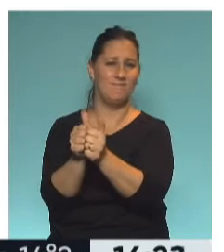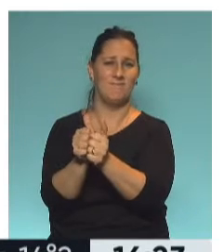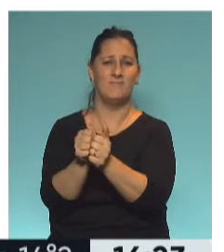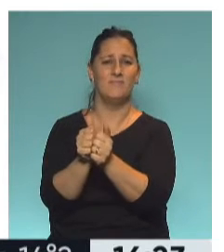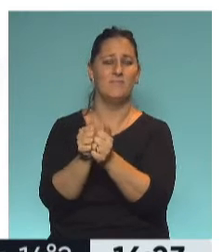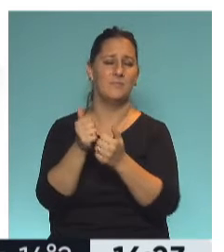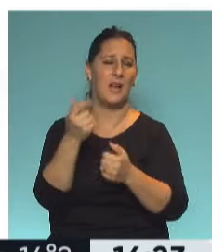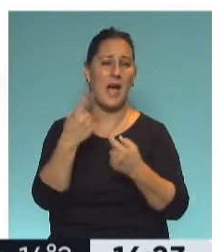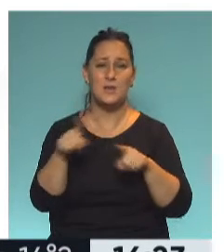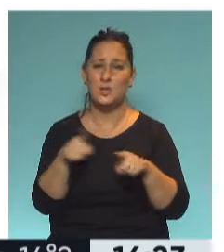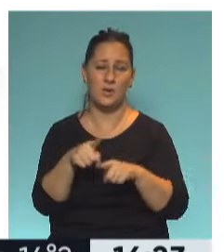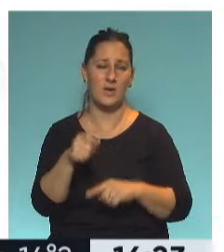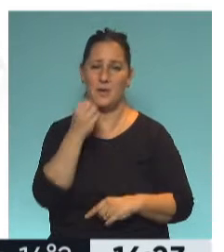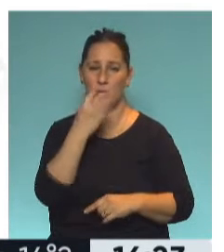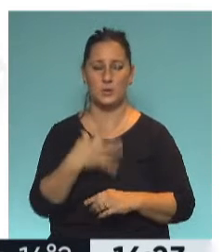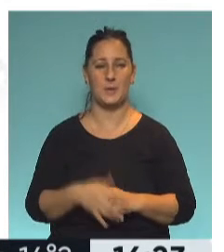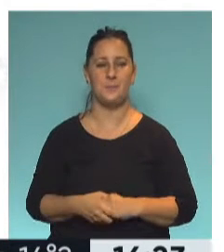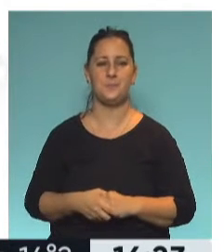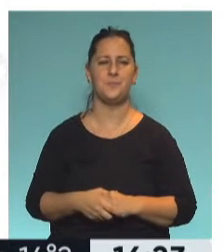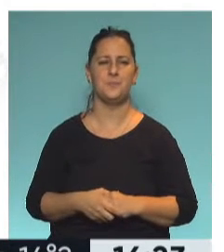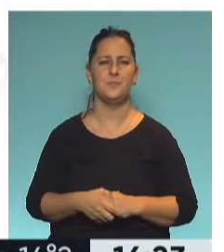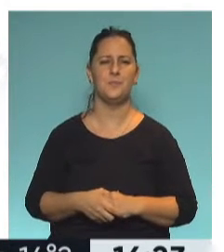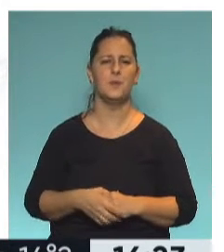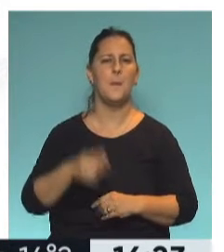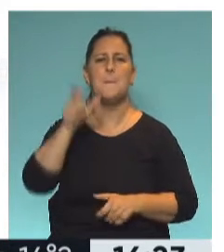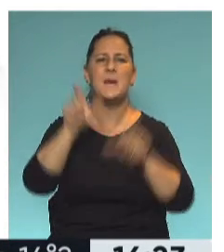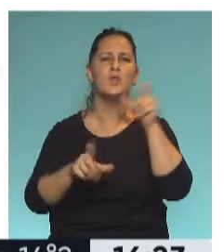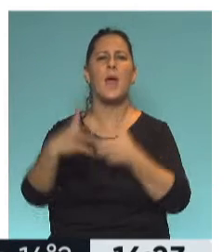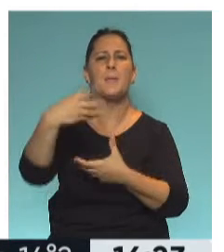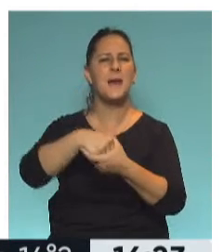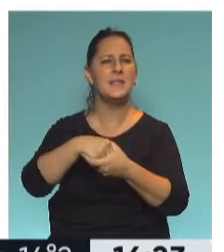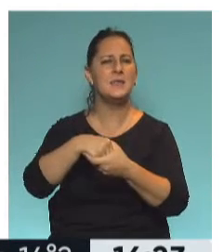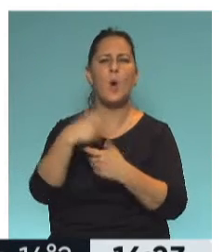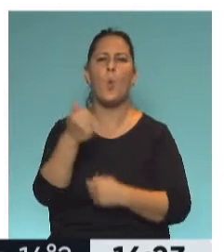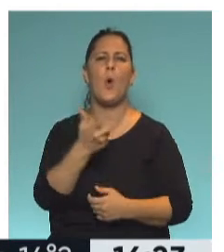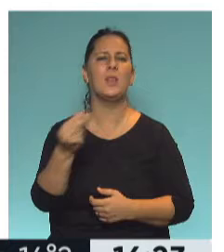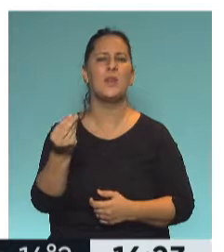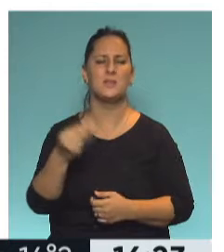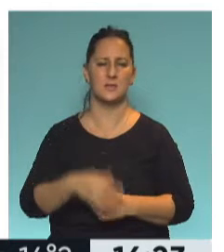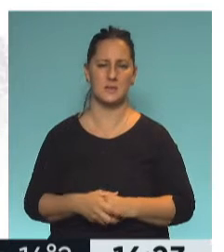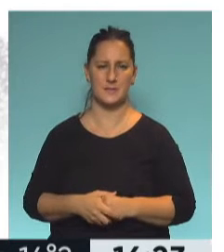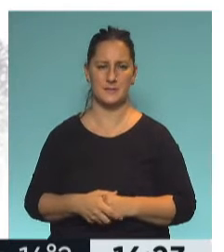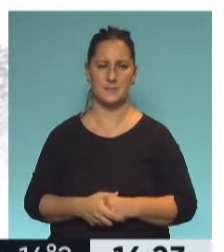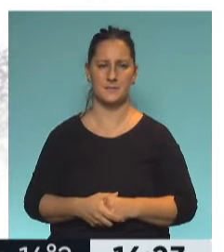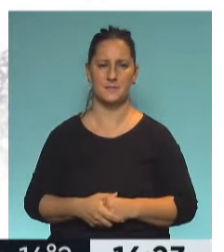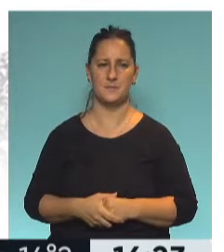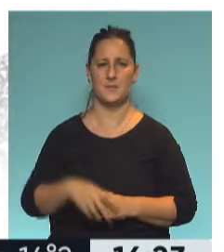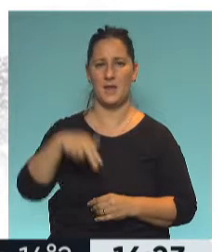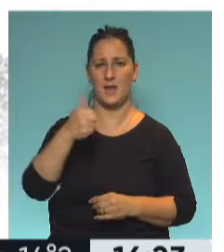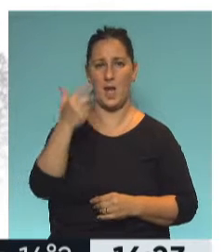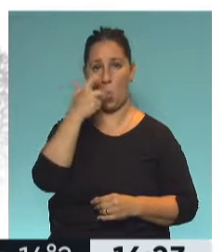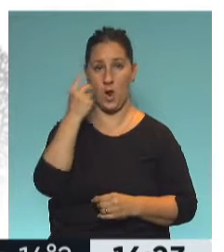canción quedó divina, ¿no? Claro. ¿Cuántos artistas son en total que participan, Claudia? Bueno, o sea, Nahuel y